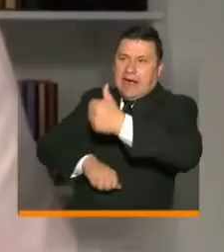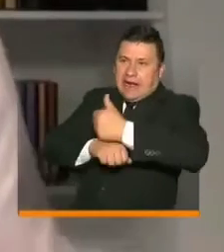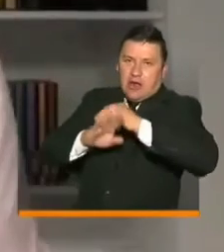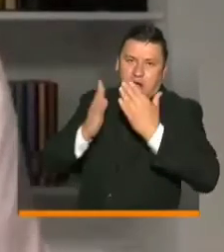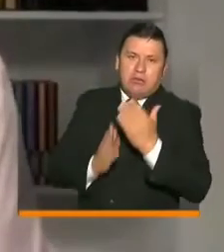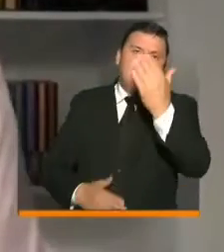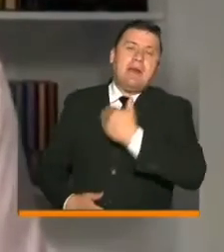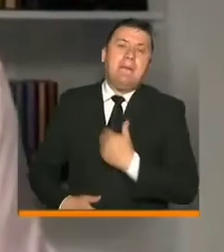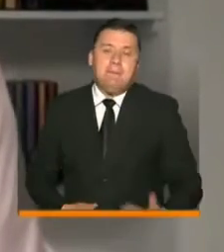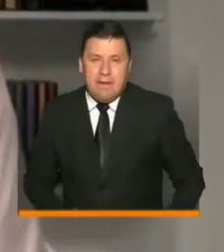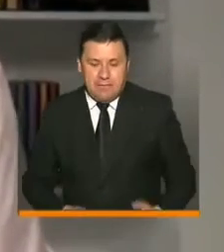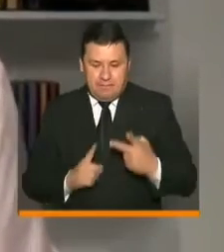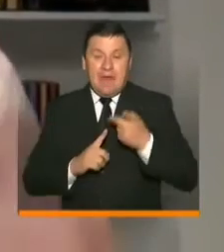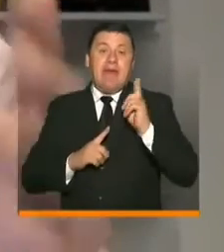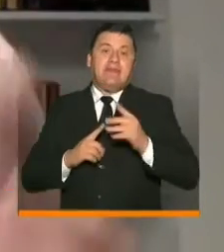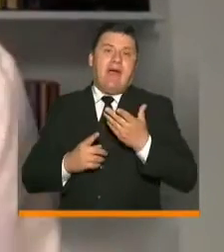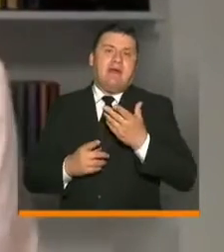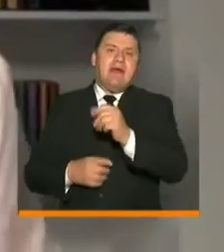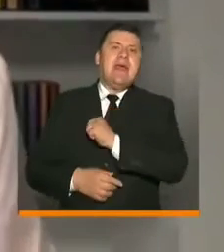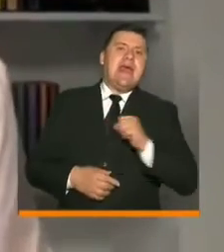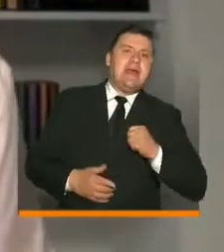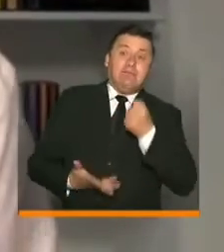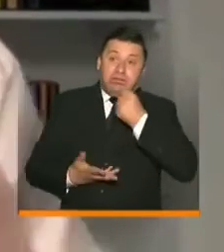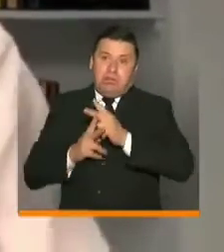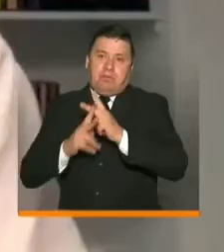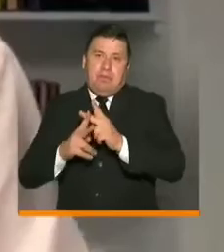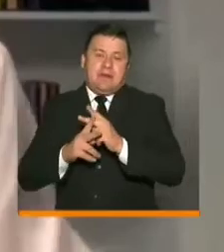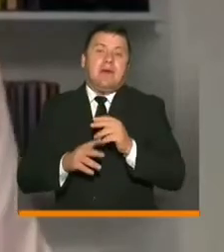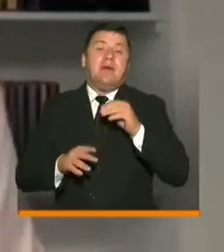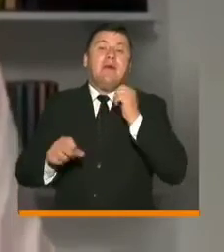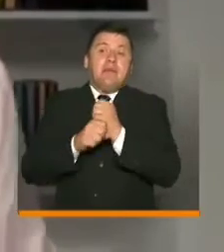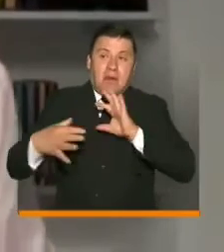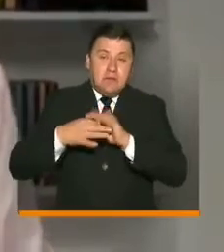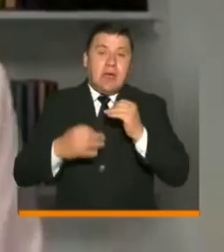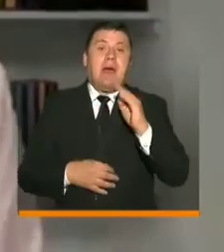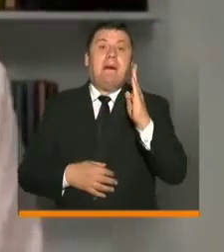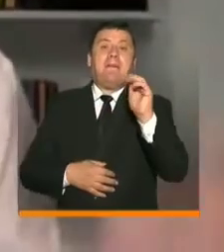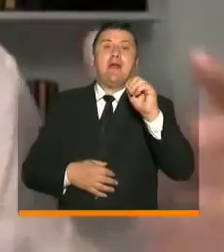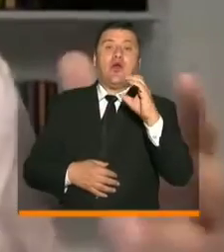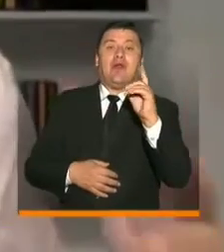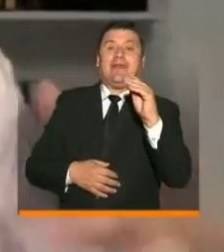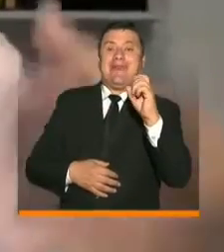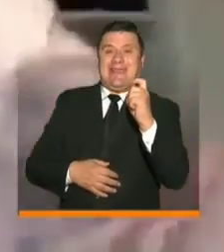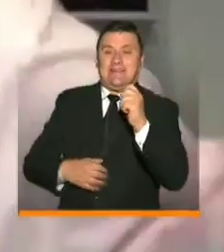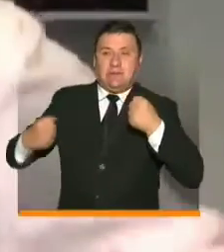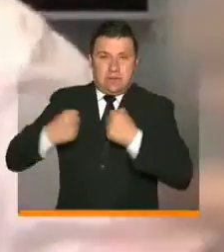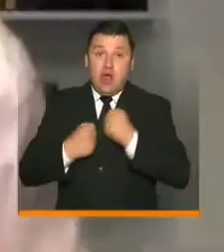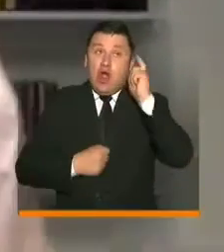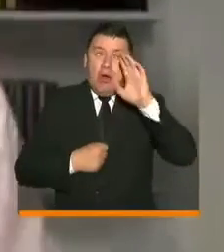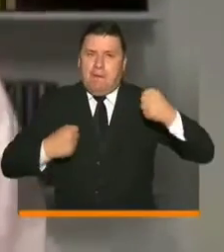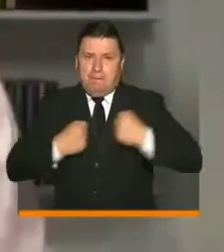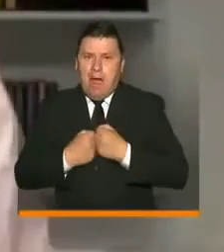Presidente, los créditos flexibles para independientes, hemos trabajado mucho con Bancoldex, Hoy estuve con el secretario de Desarrollo Económico de la Gobernación viendo